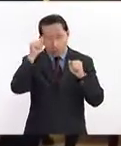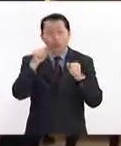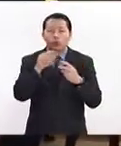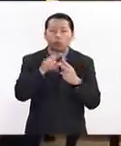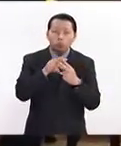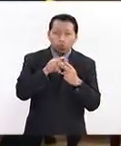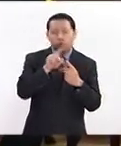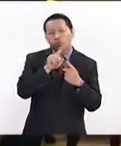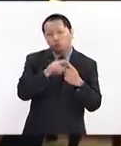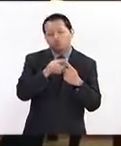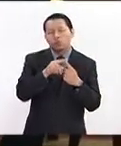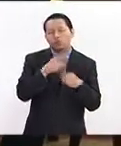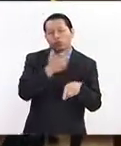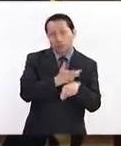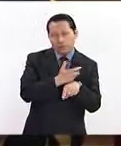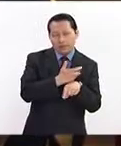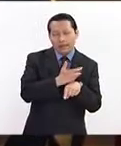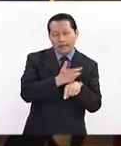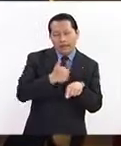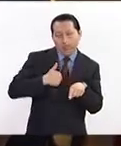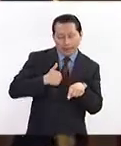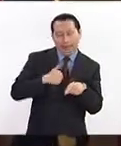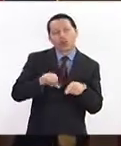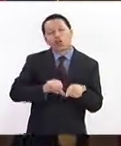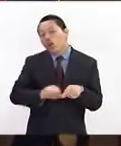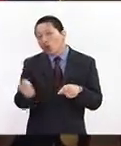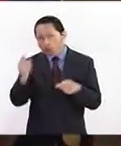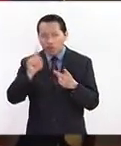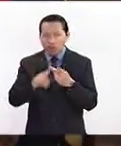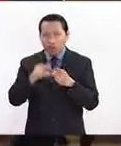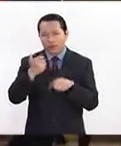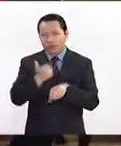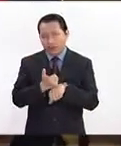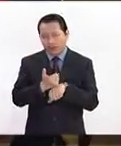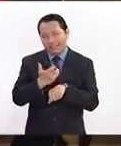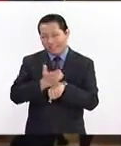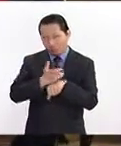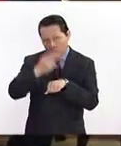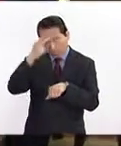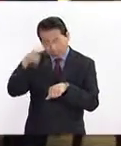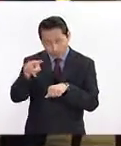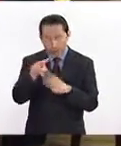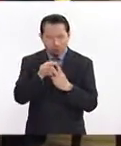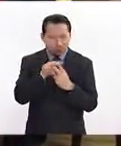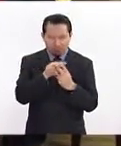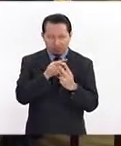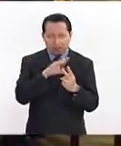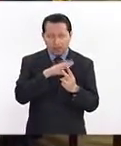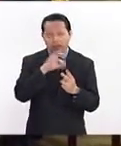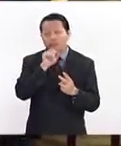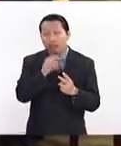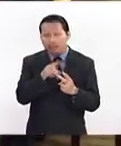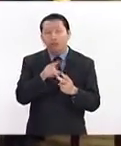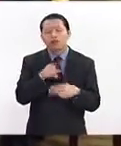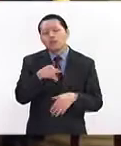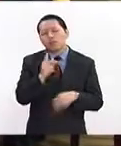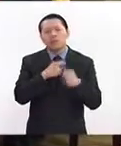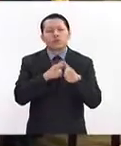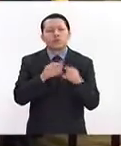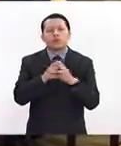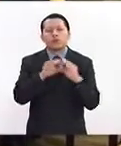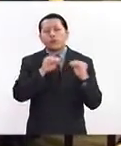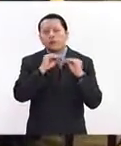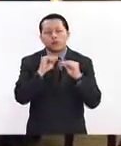entre Estados Unidos y Canadá y otro entre Estados Unidos y México. Dijo también que iban a seguir trabajando en el marco de las